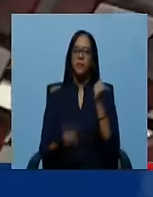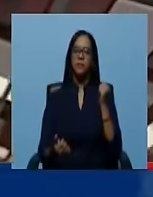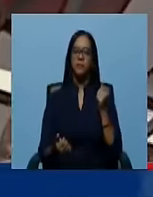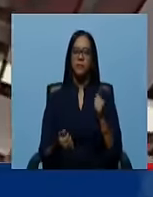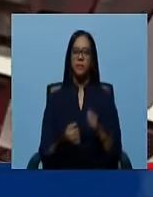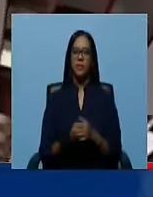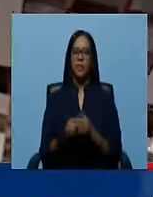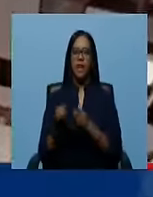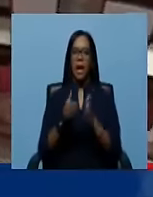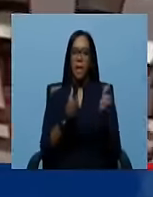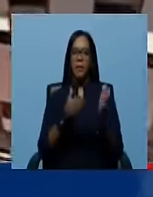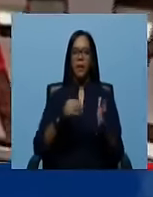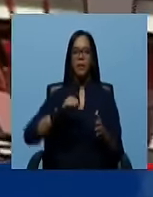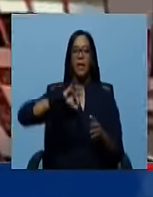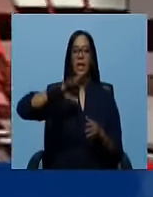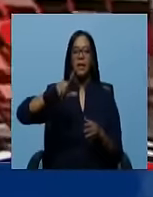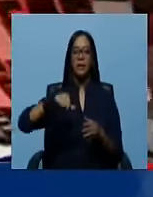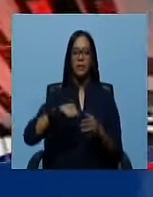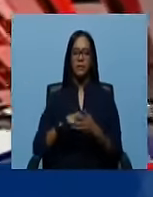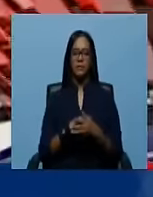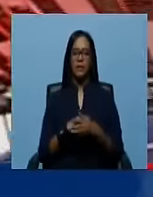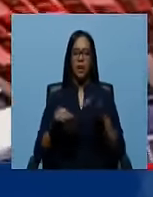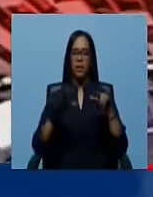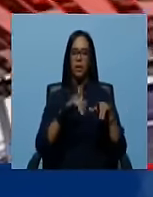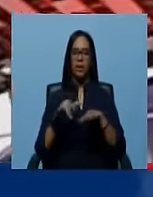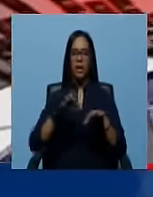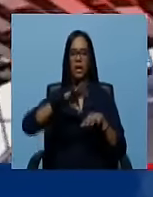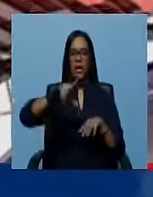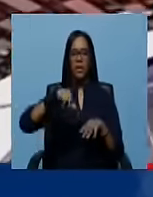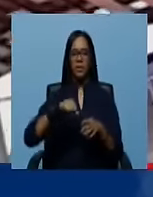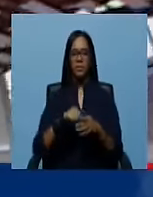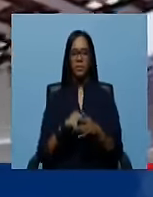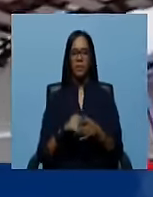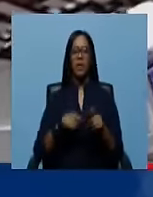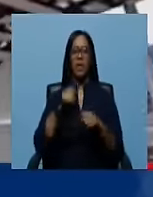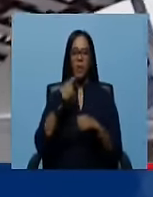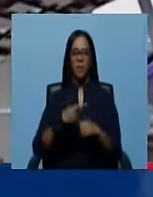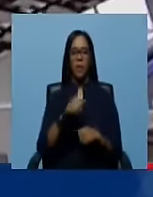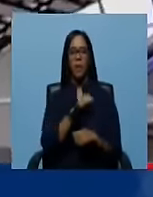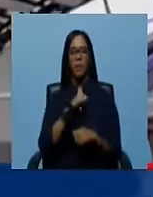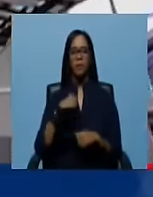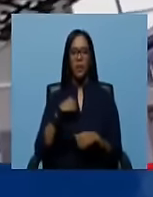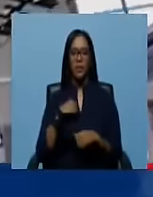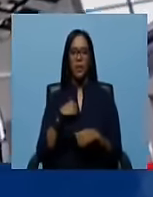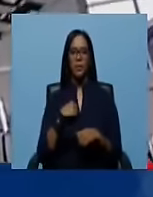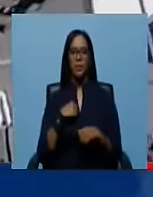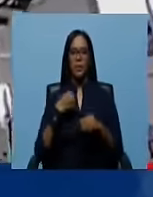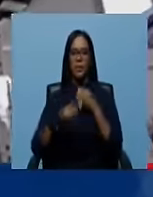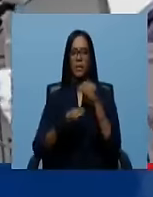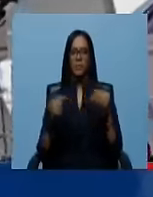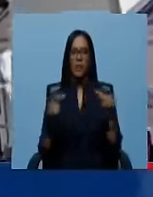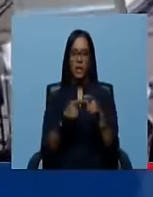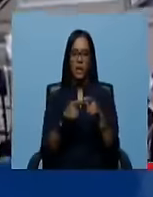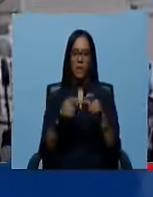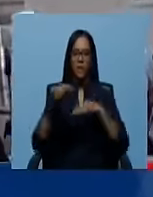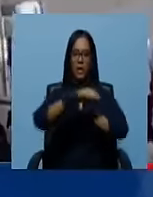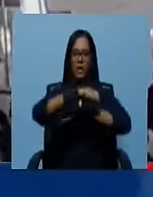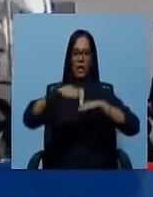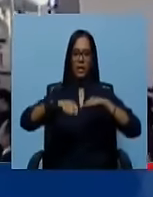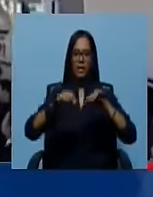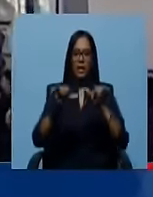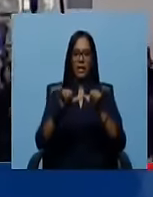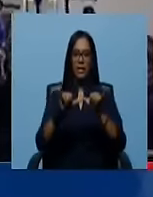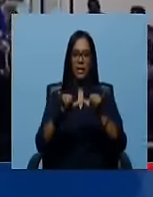el camino del bandidaje, de la conspiración y la corrupción. Y luego personalmente conformé un equipo de arquitectos, de